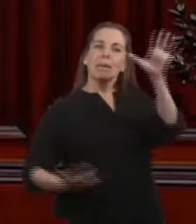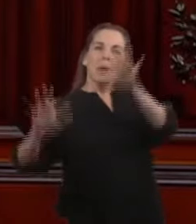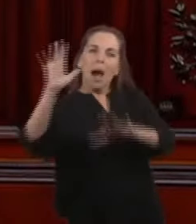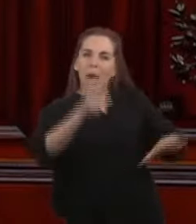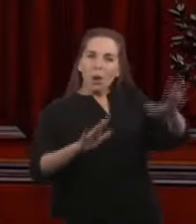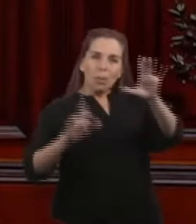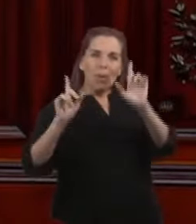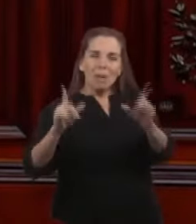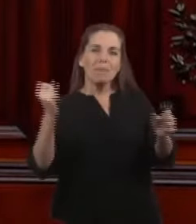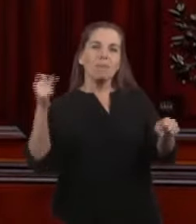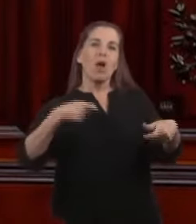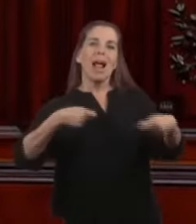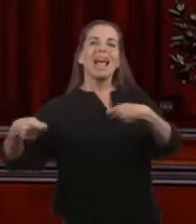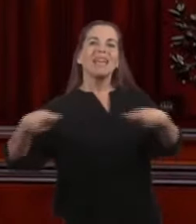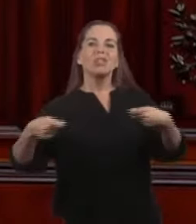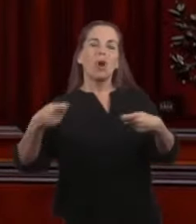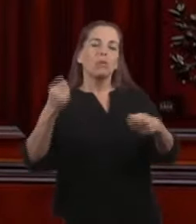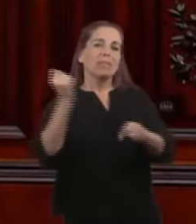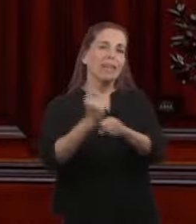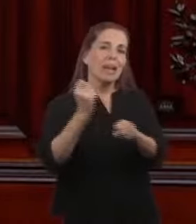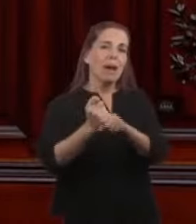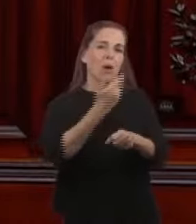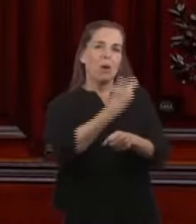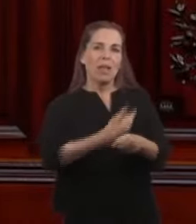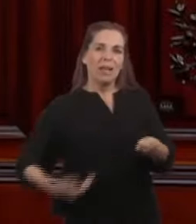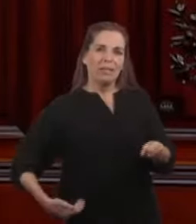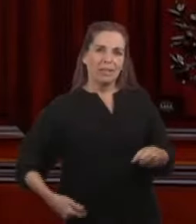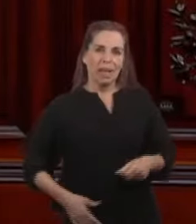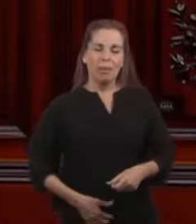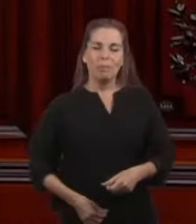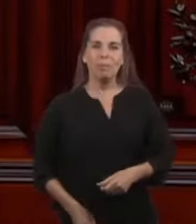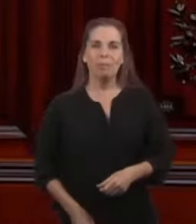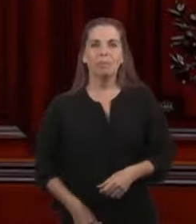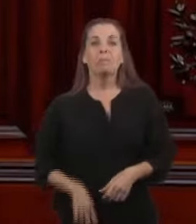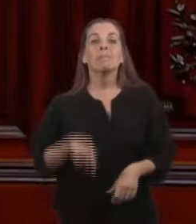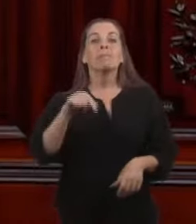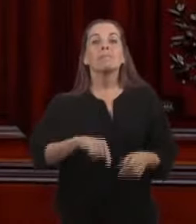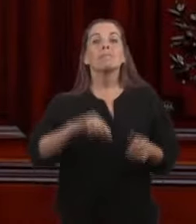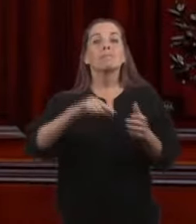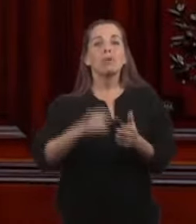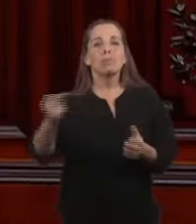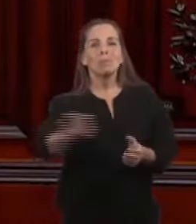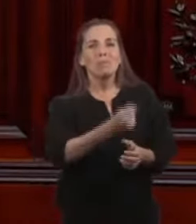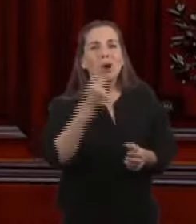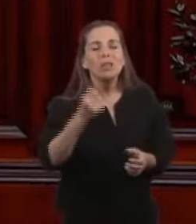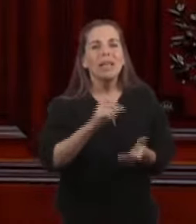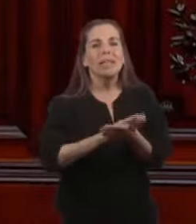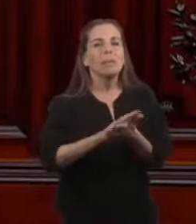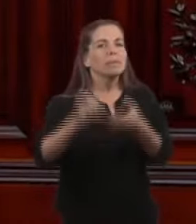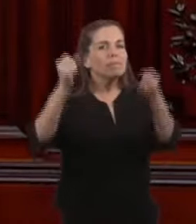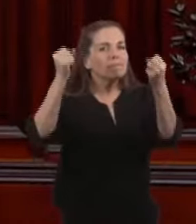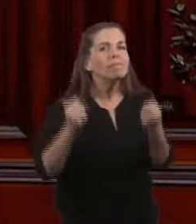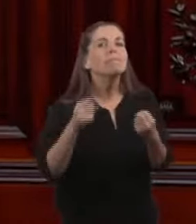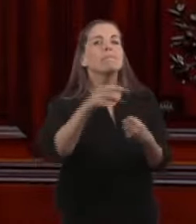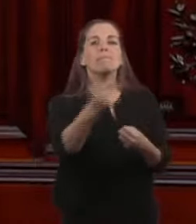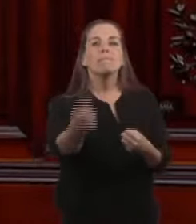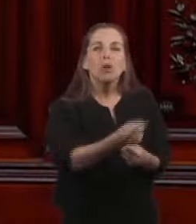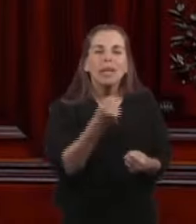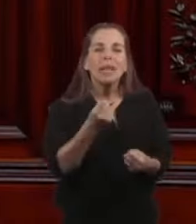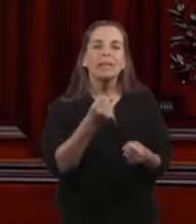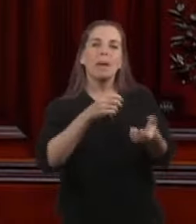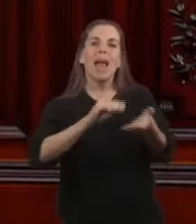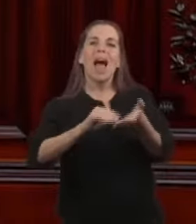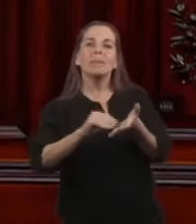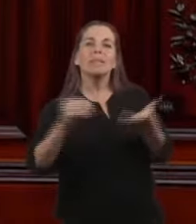hora nacional la piedra basal de este presupuesto es la primera verdad de una administración pública sana